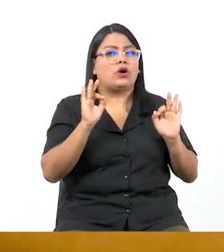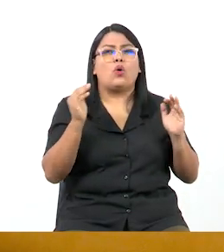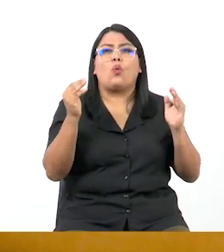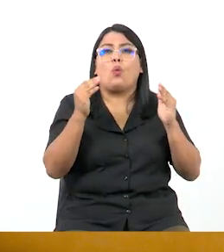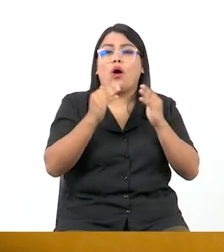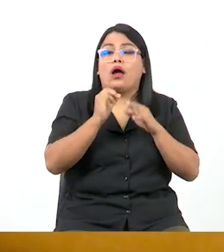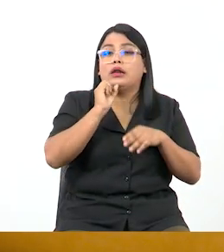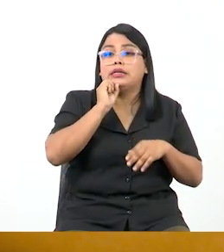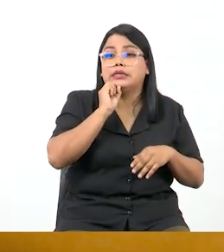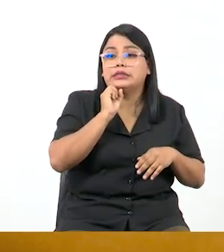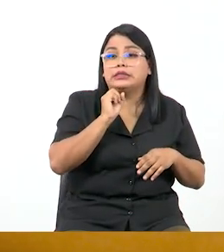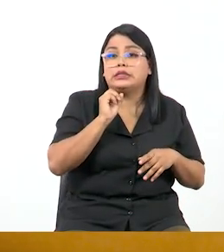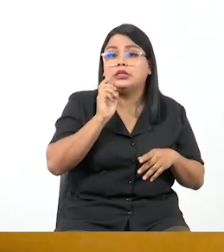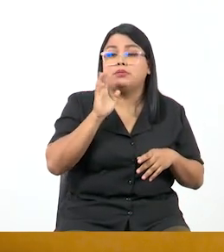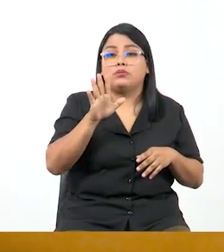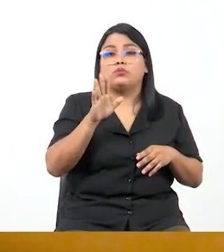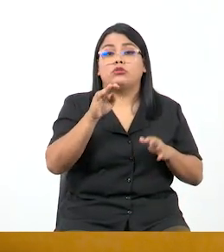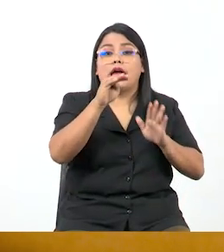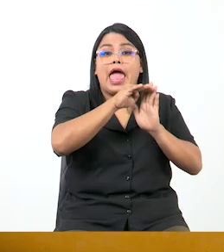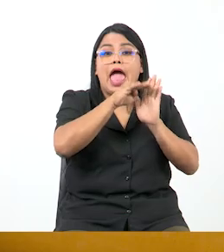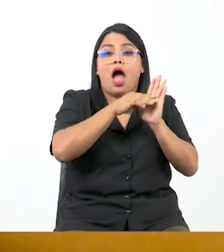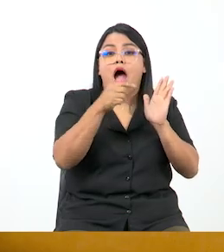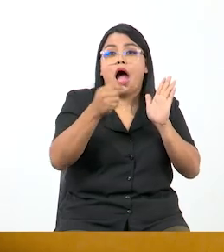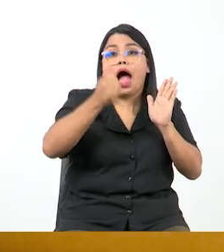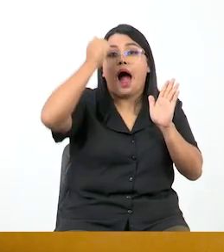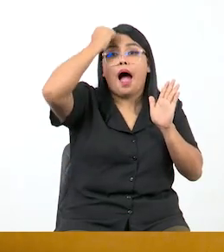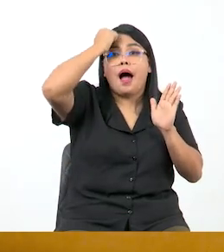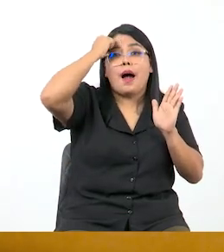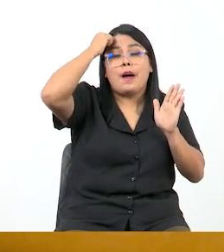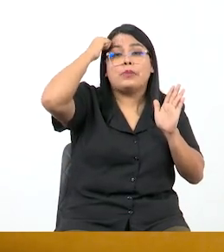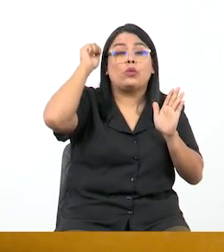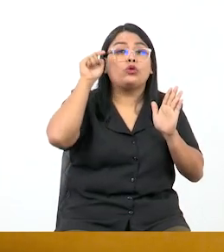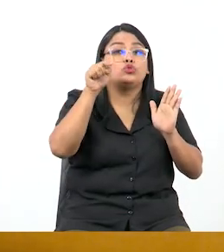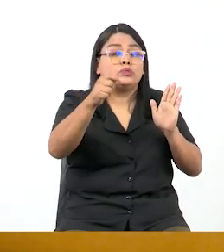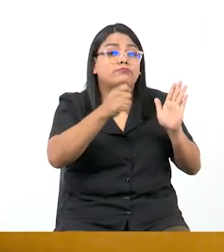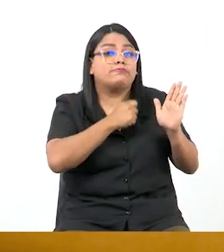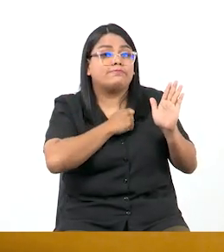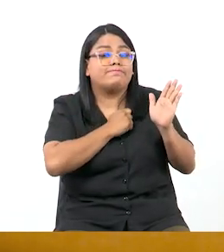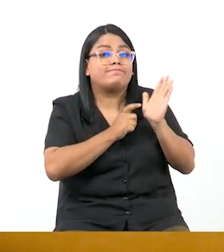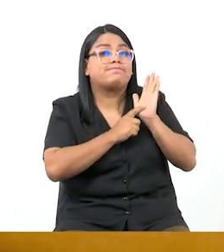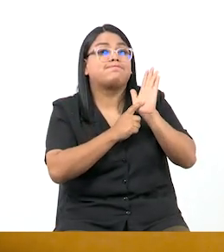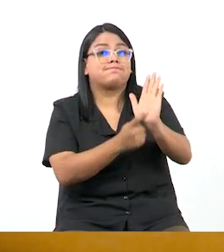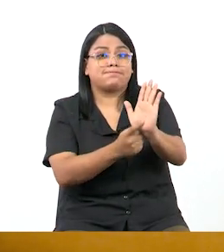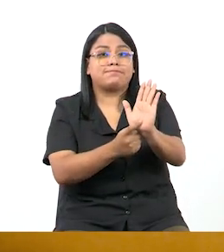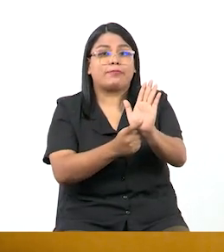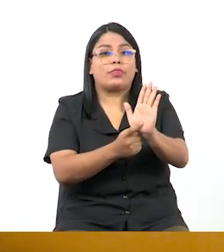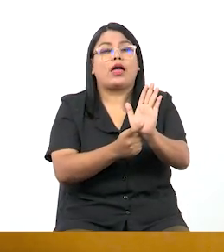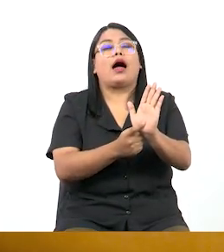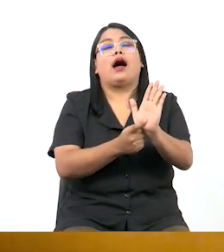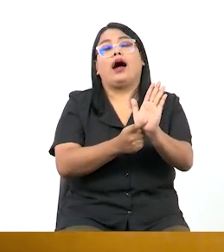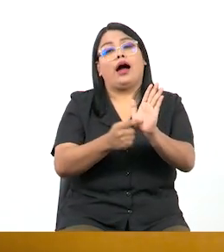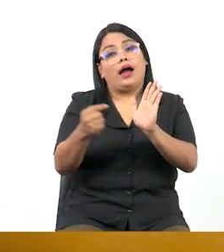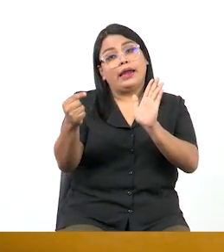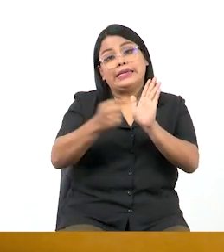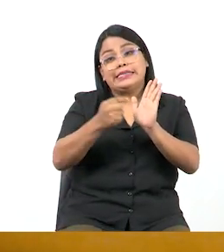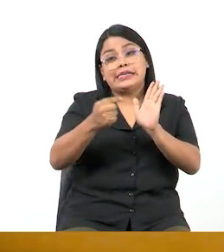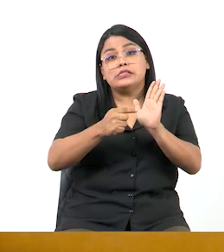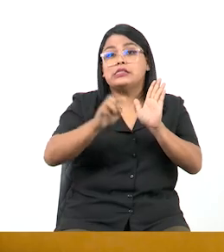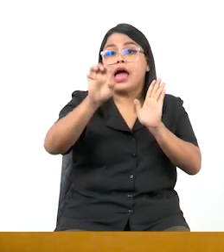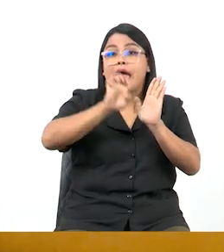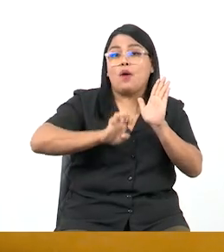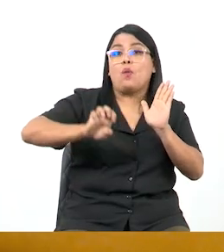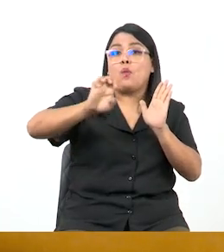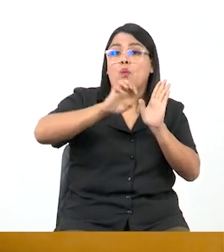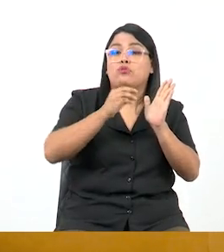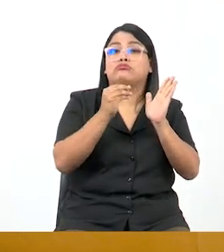estamos diciendo, bueno, va a aprender esto, pero usted como un producto va a entregar esto. Y ese producto va a